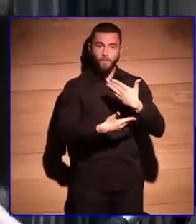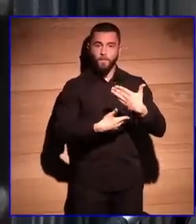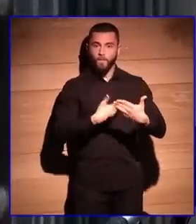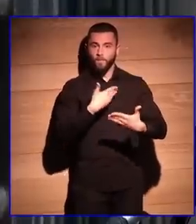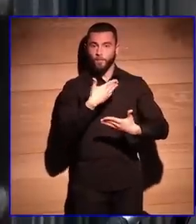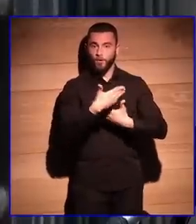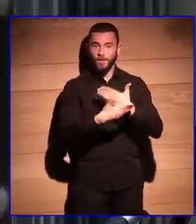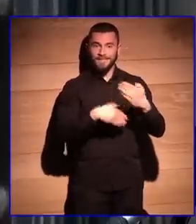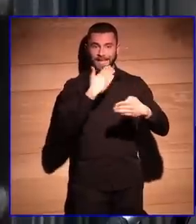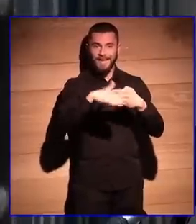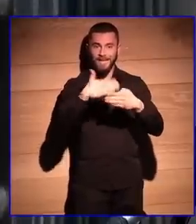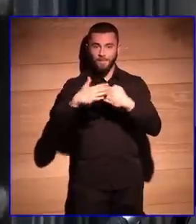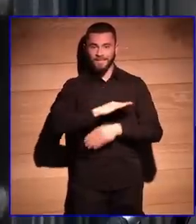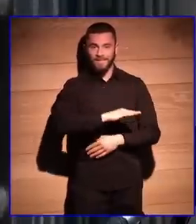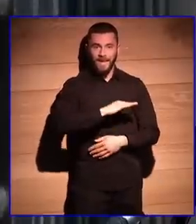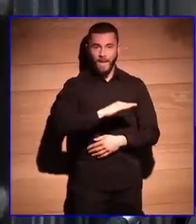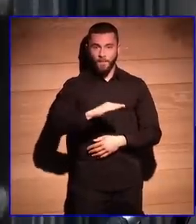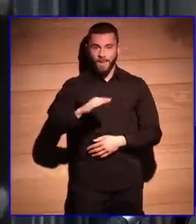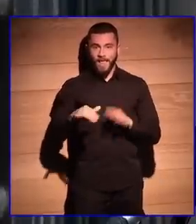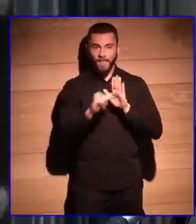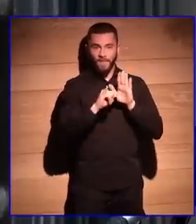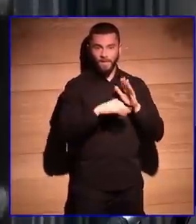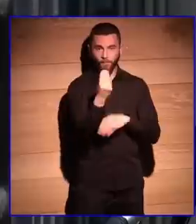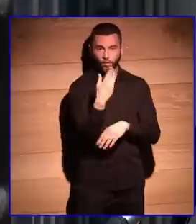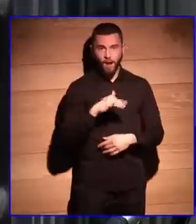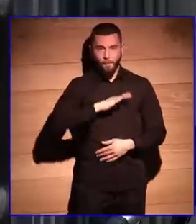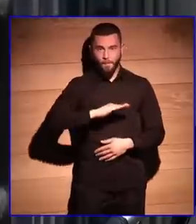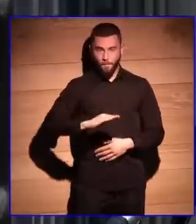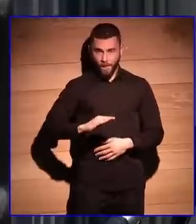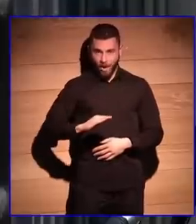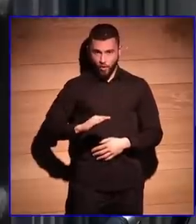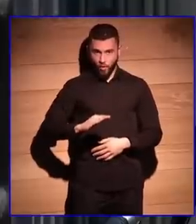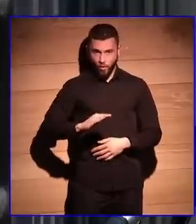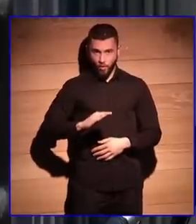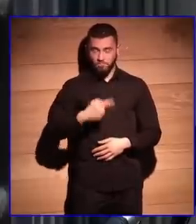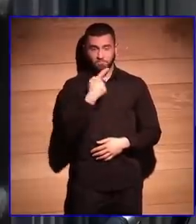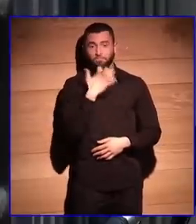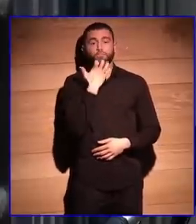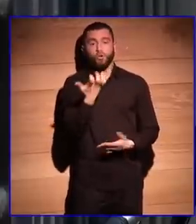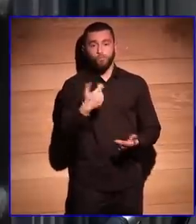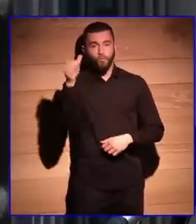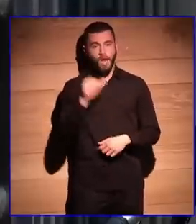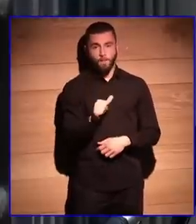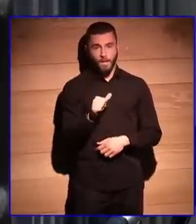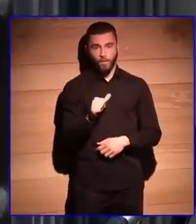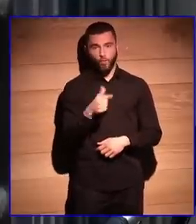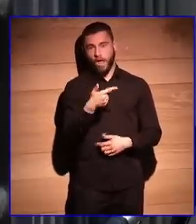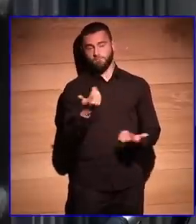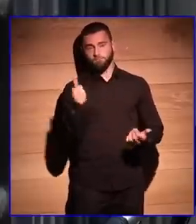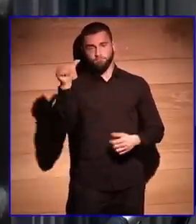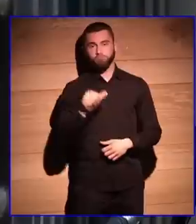difuminación de los límites de la maldad y del acercamiento a la figura del villano, citemos, por ejemplo, una película no